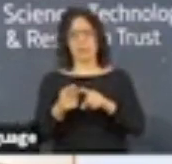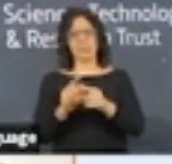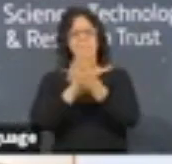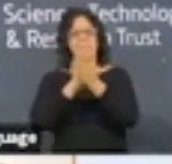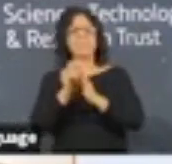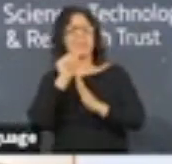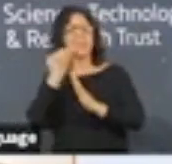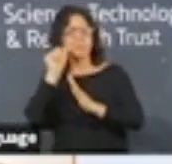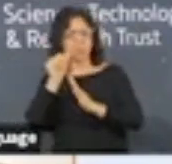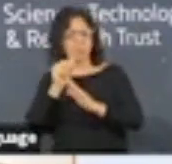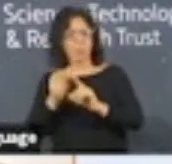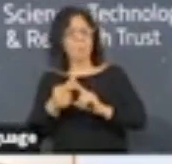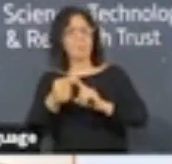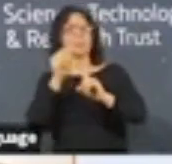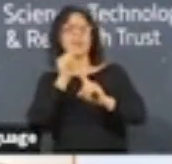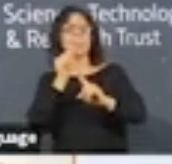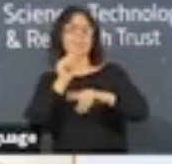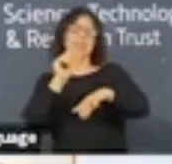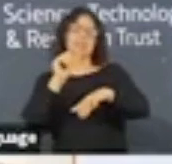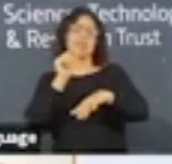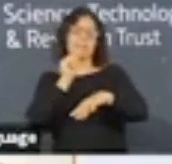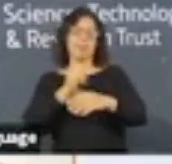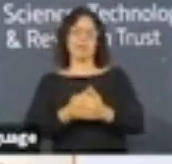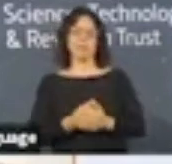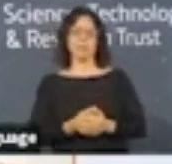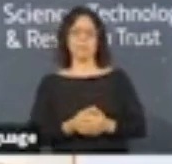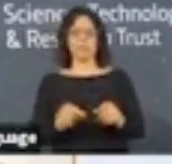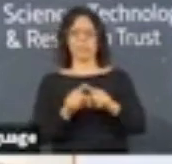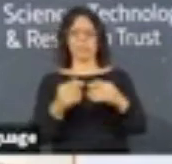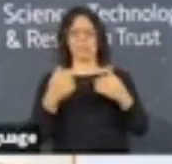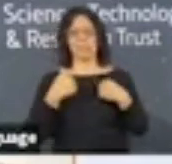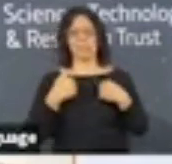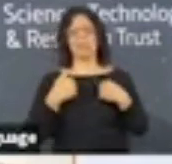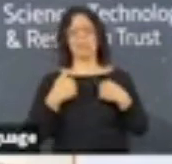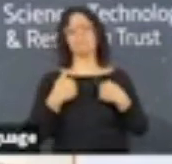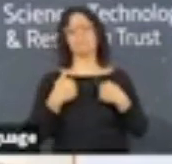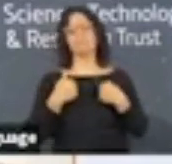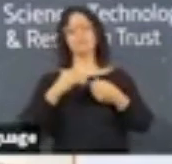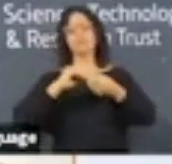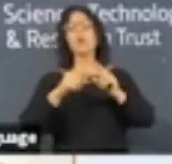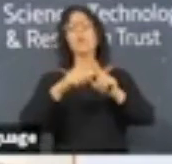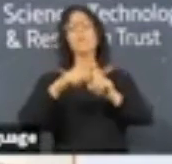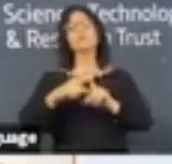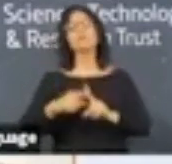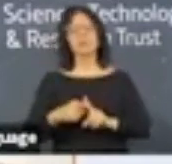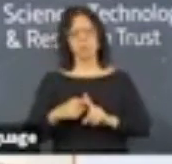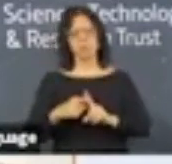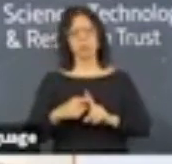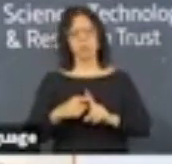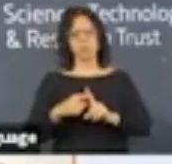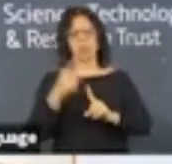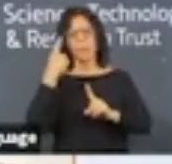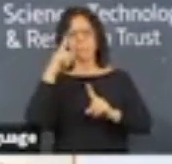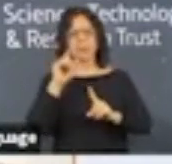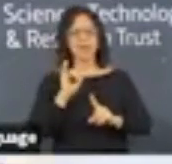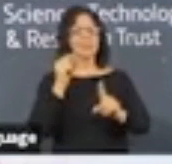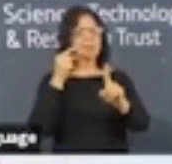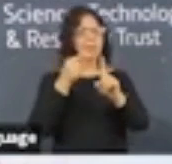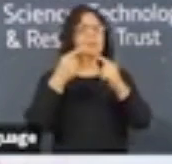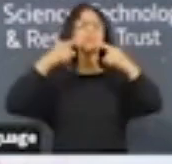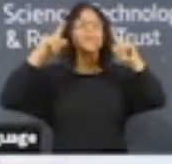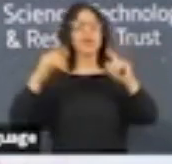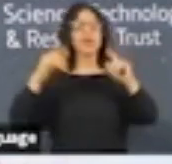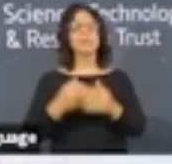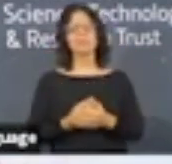aegypti. Y existe un número de dispositivos, de trampas, para lograr ese fin.